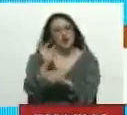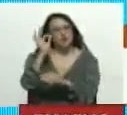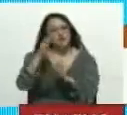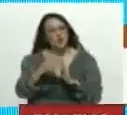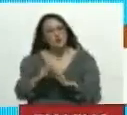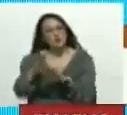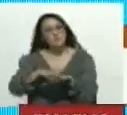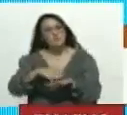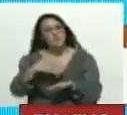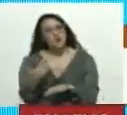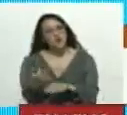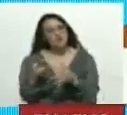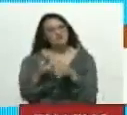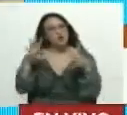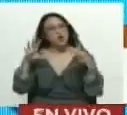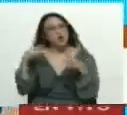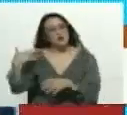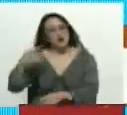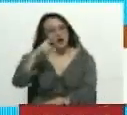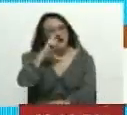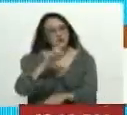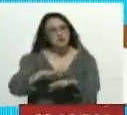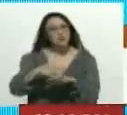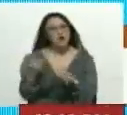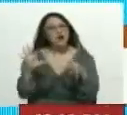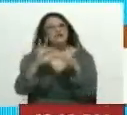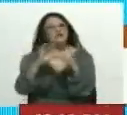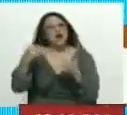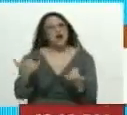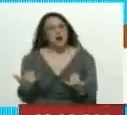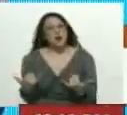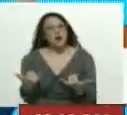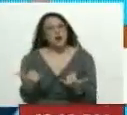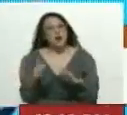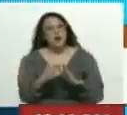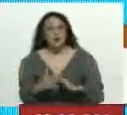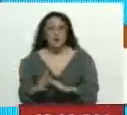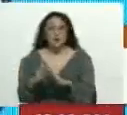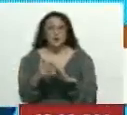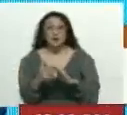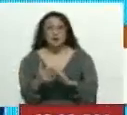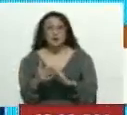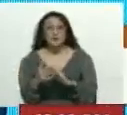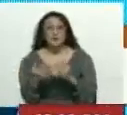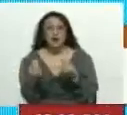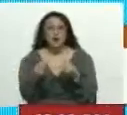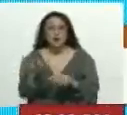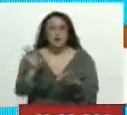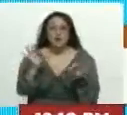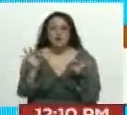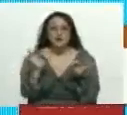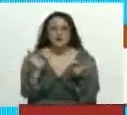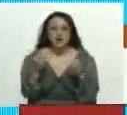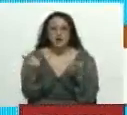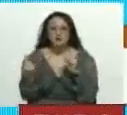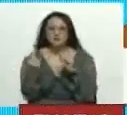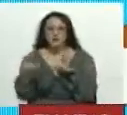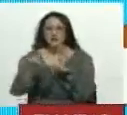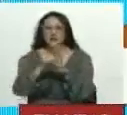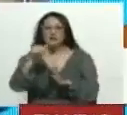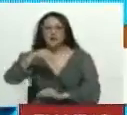Por qué se desactivó en estos años porque se está activando ahora la comuna como como eligieron estamos debatiendo las